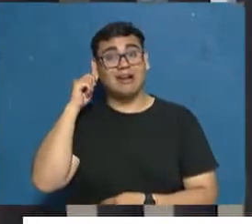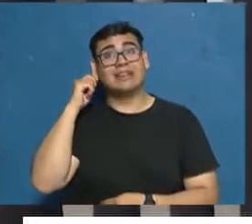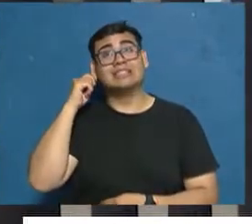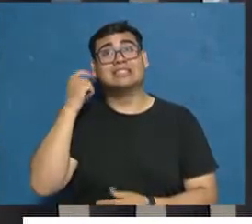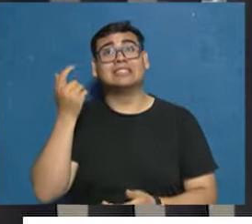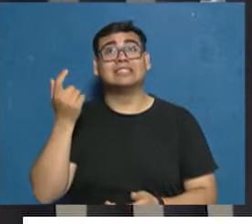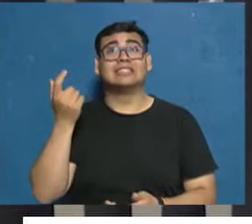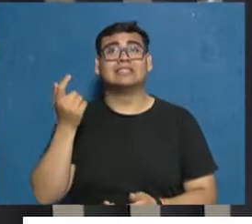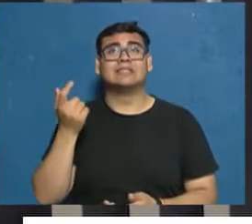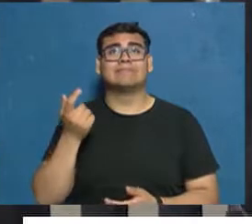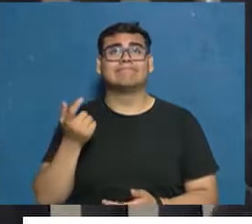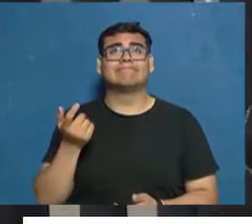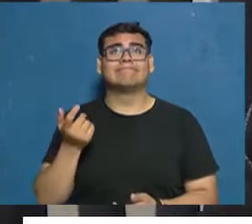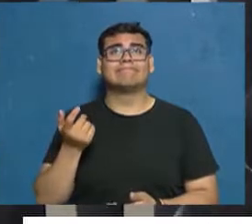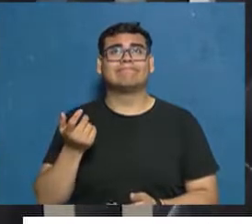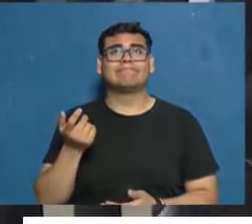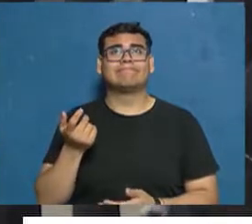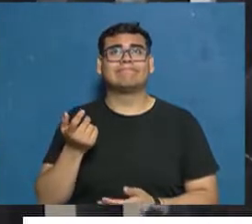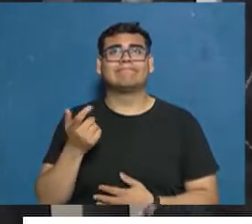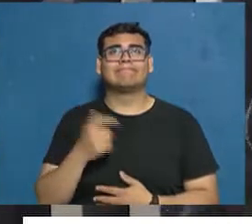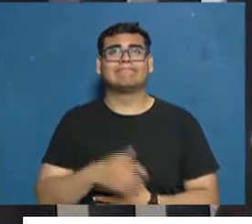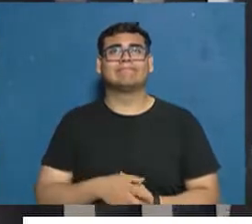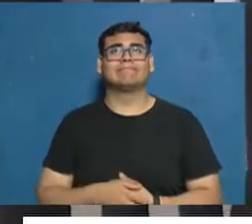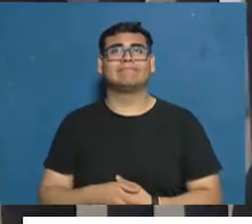no sería la elección